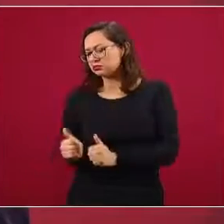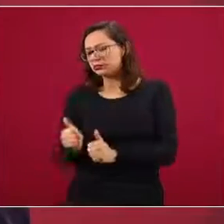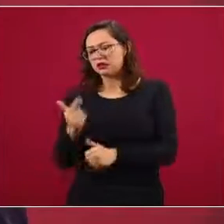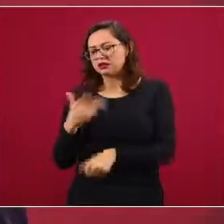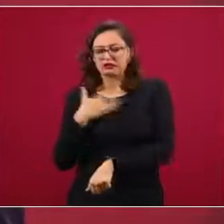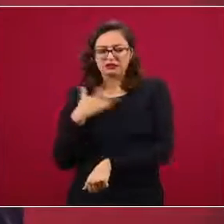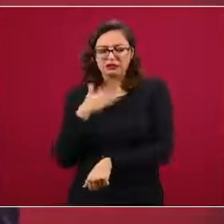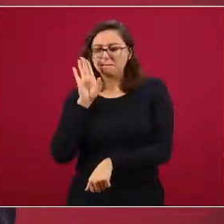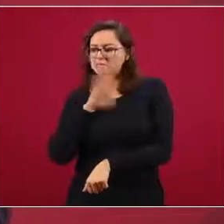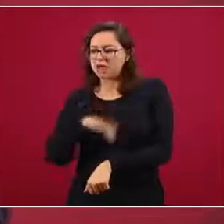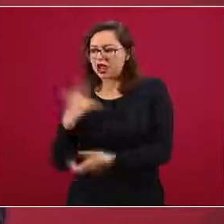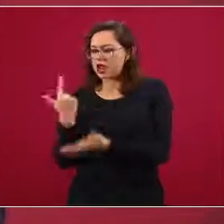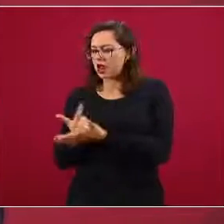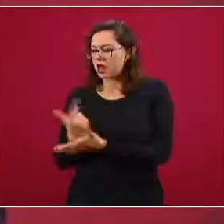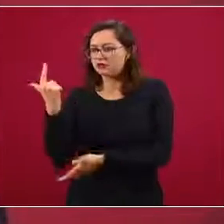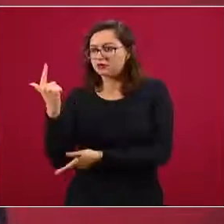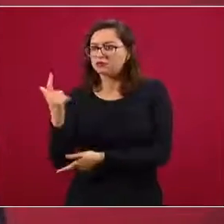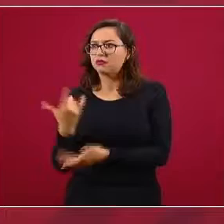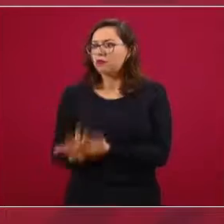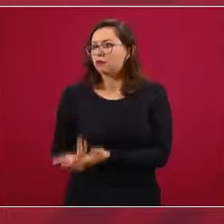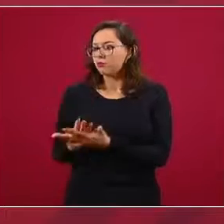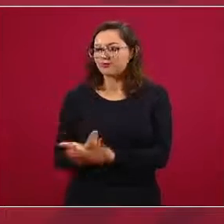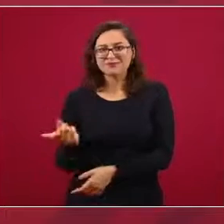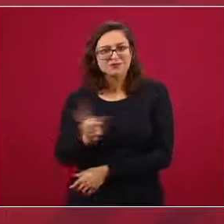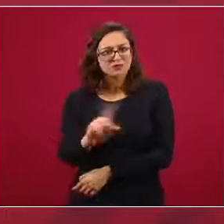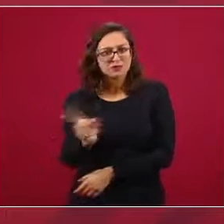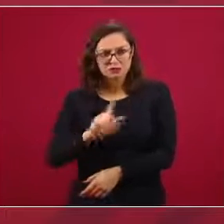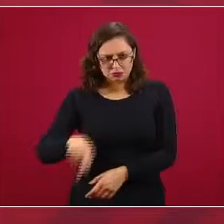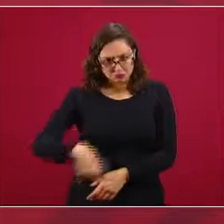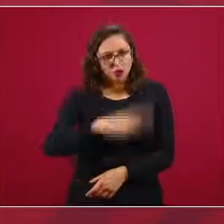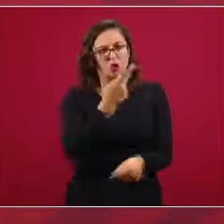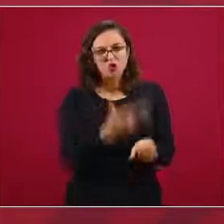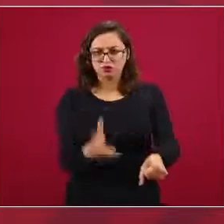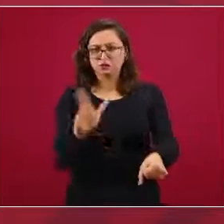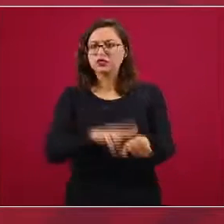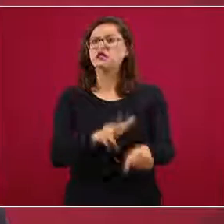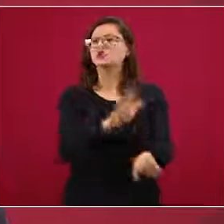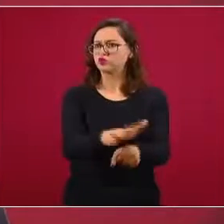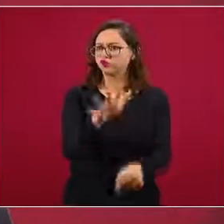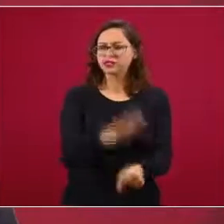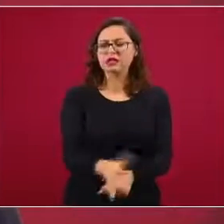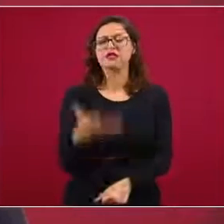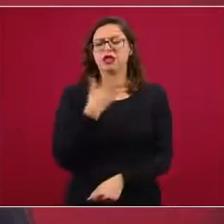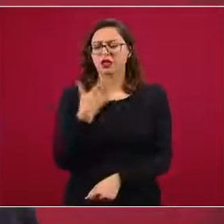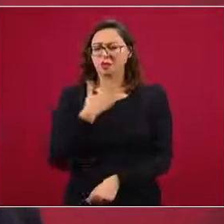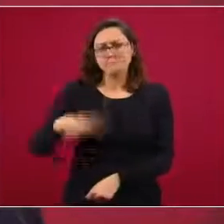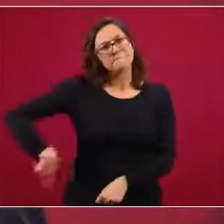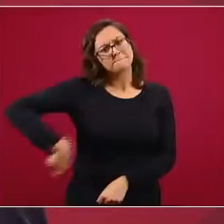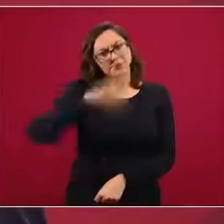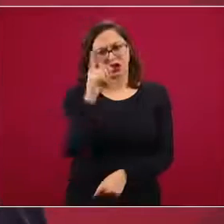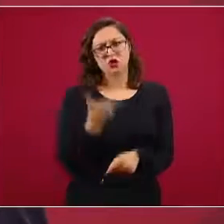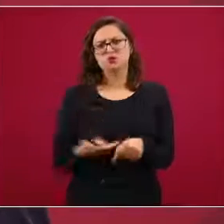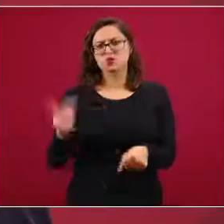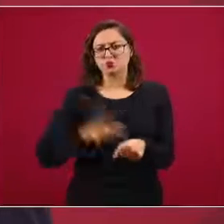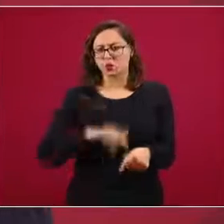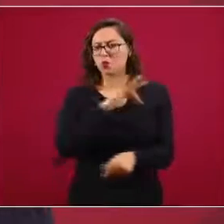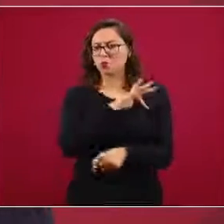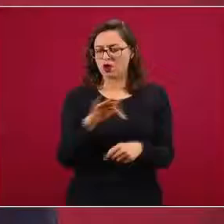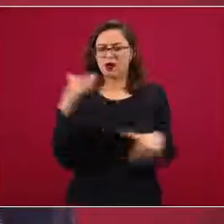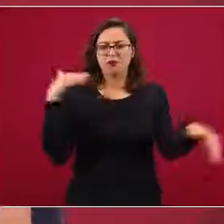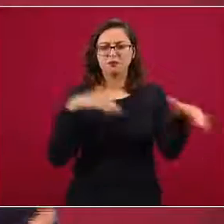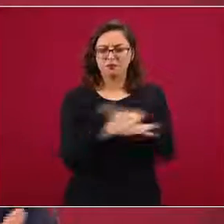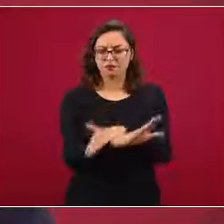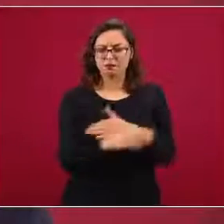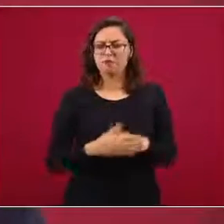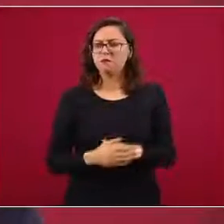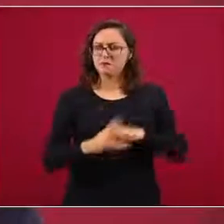hospital, personal de salud, insumos, equipos para atender a las personas que pudieran tener los síntomas de COVID. No se